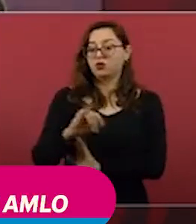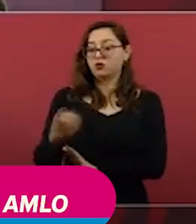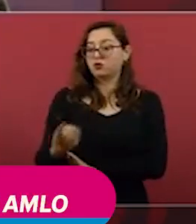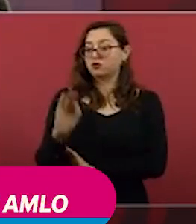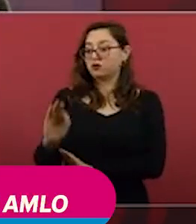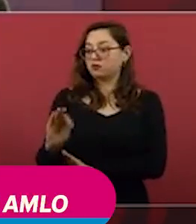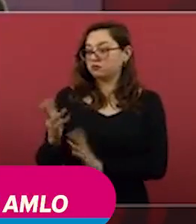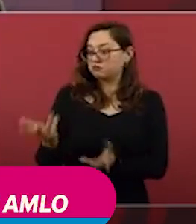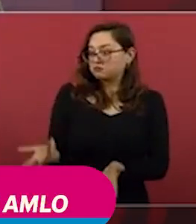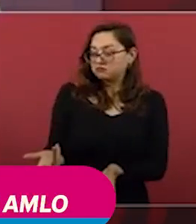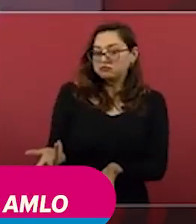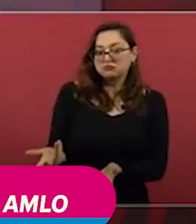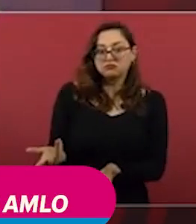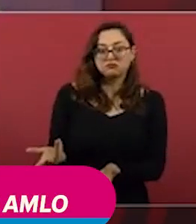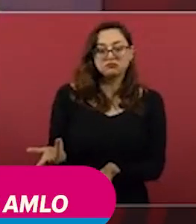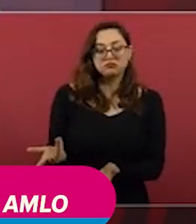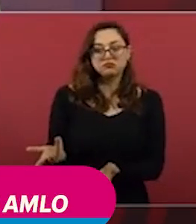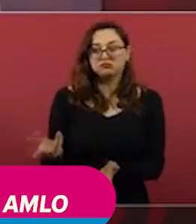Primera vez